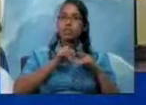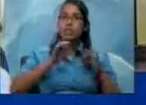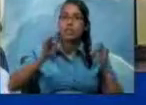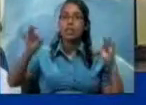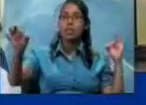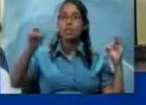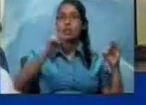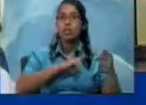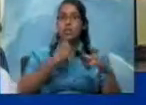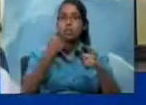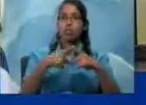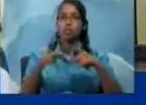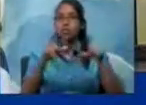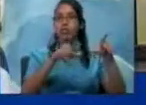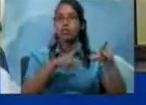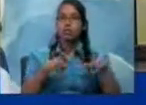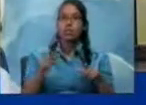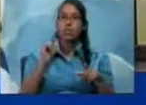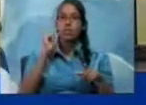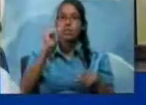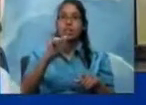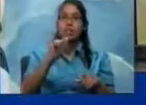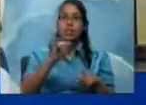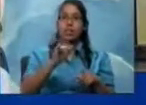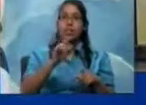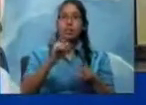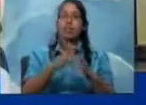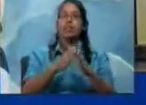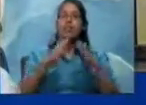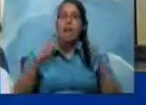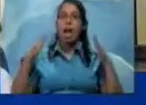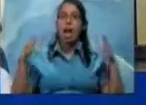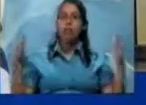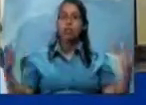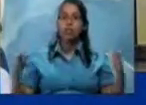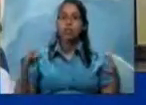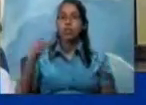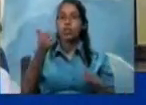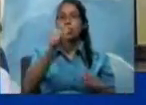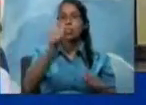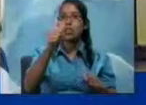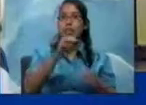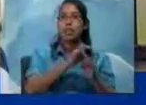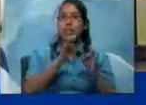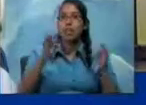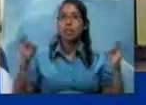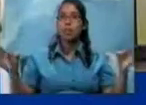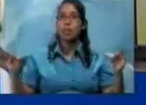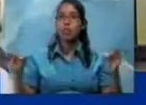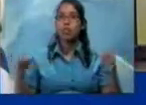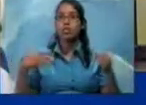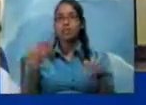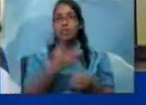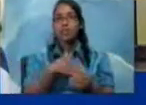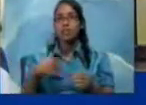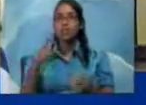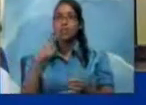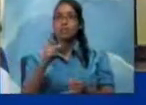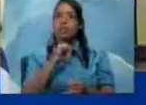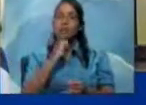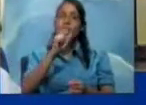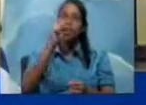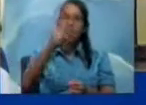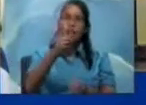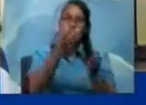norte a sur y mide de ancho 10 km o sea es como un